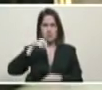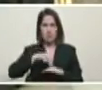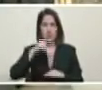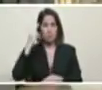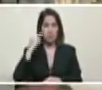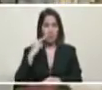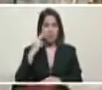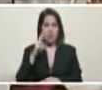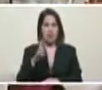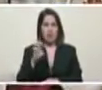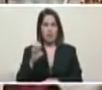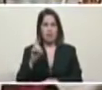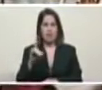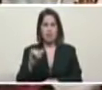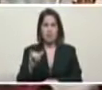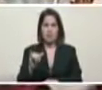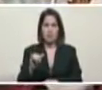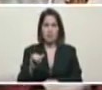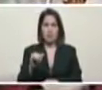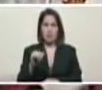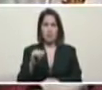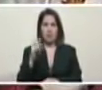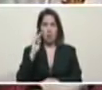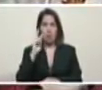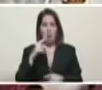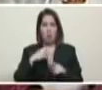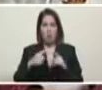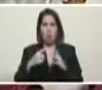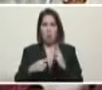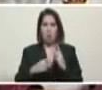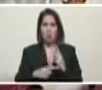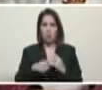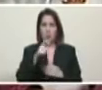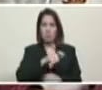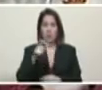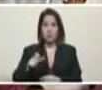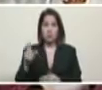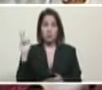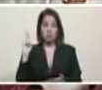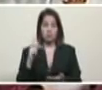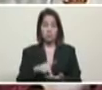y Capital, almirantes, generales,